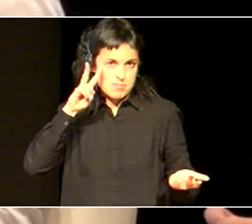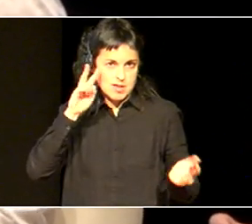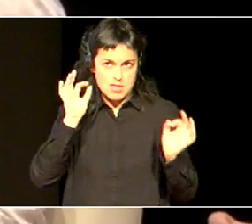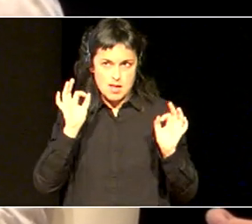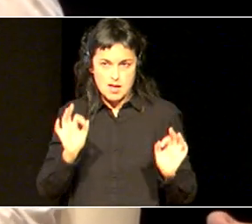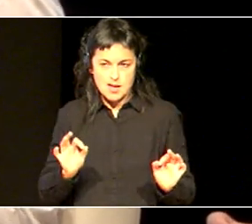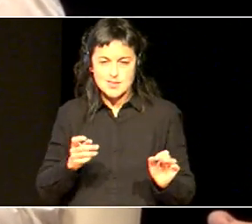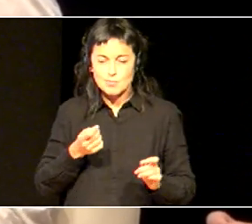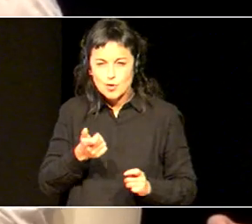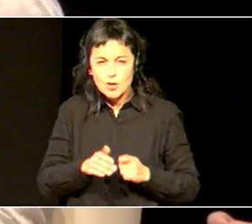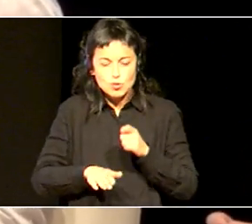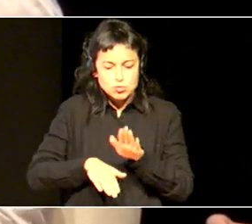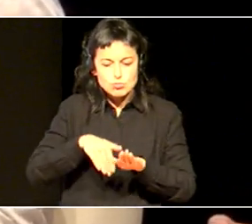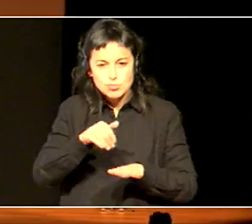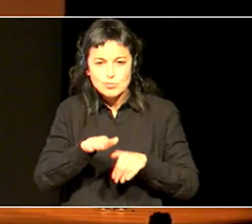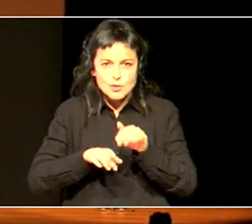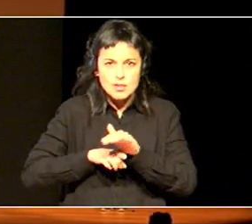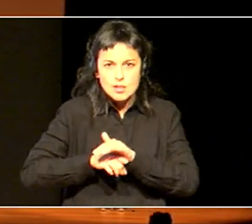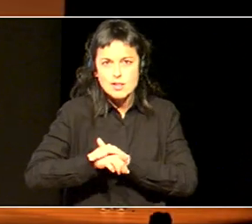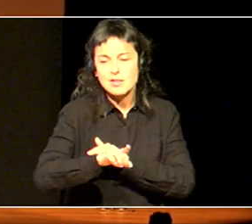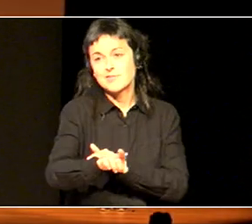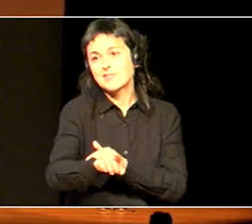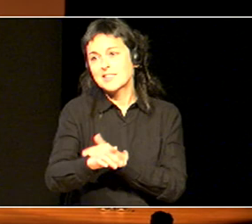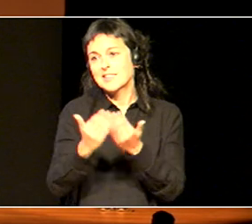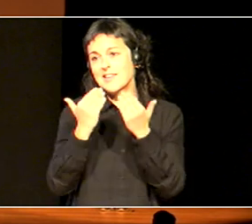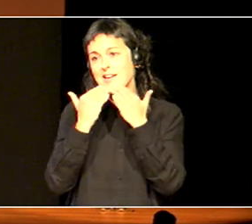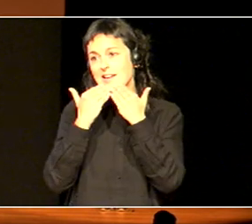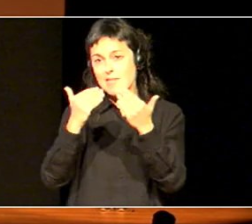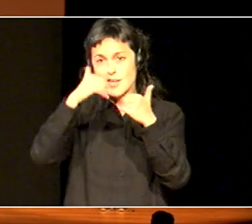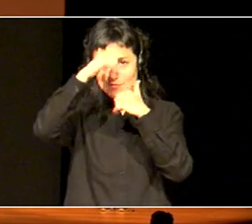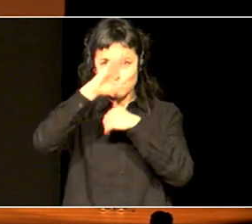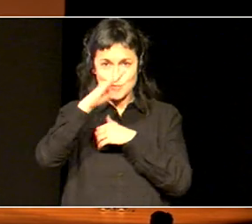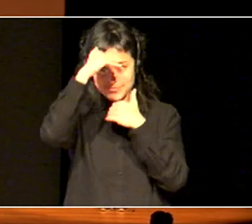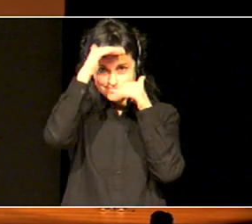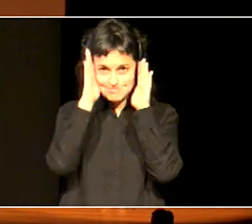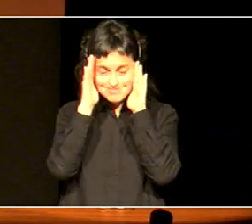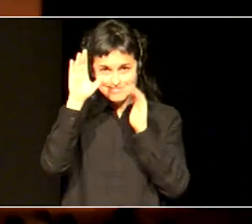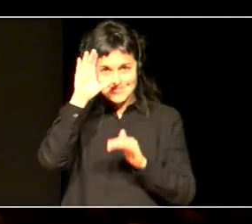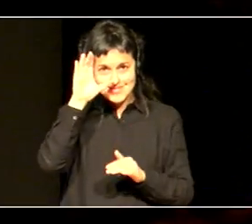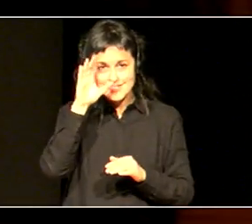dando pasos poco a poco hacia adelante. Muchas gracias por atendernos.